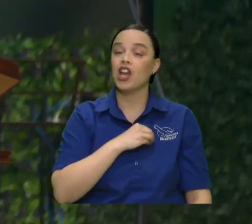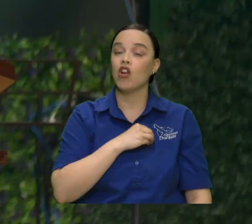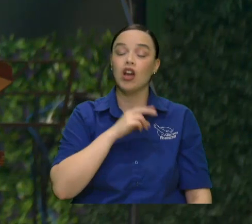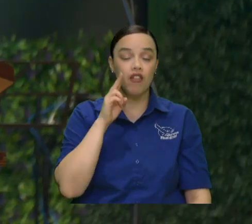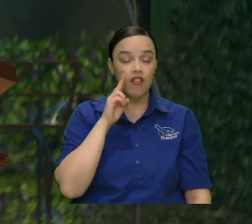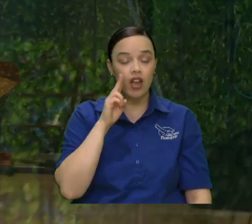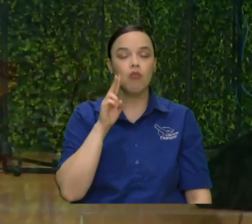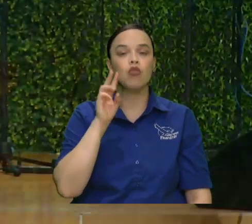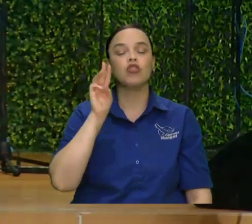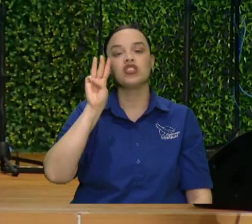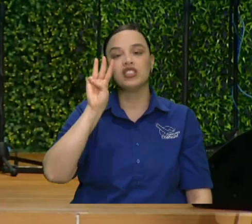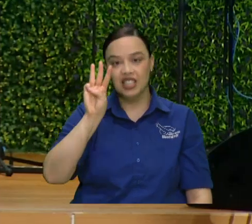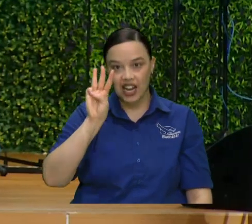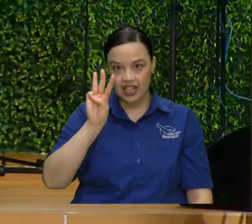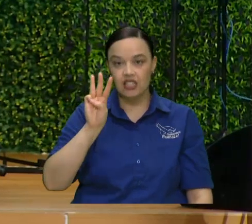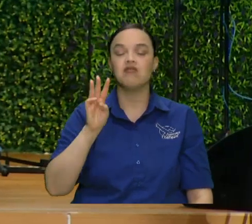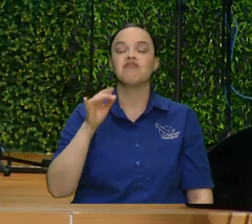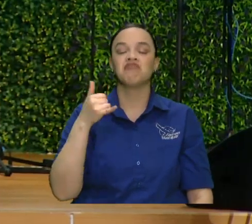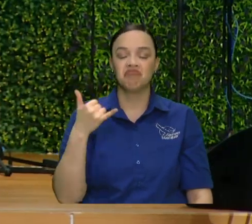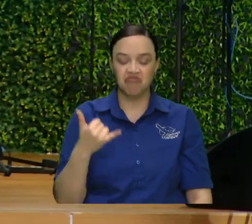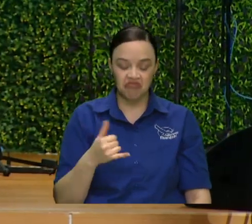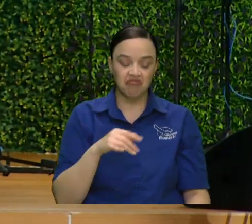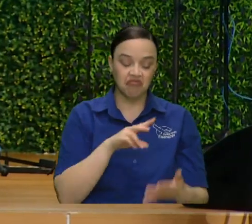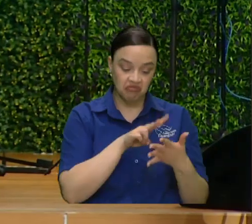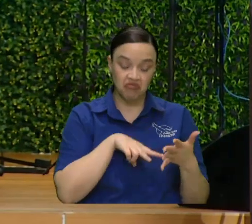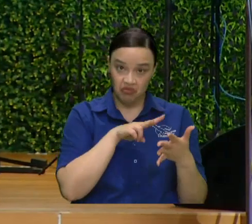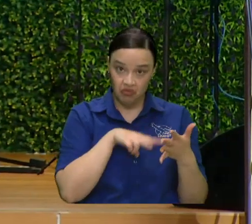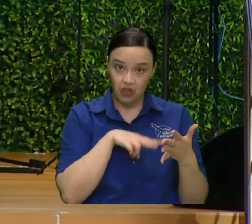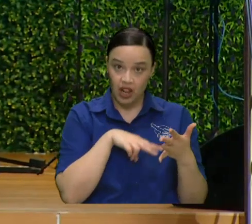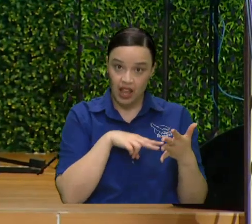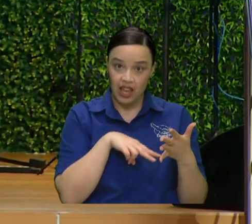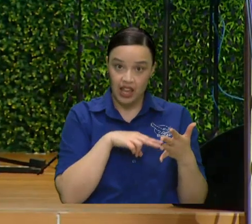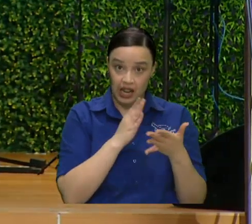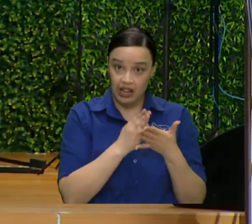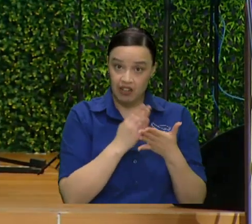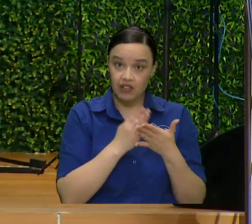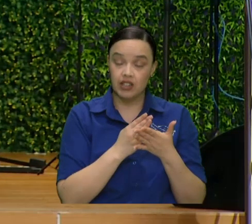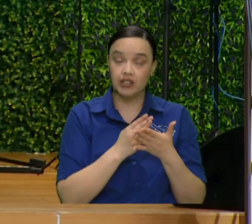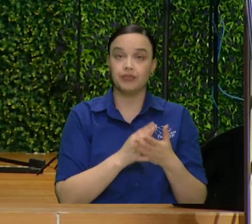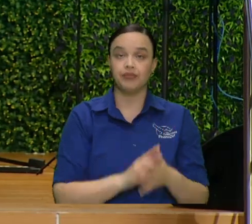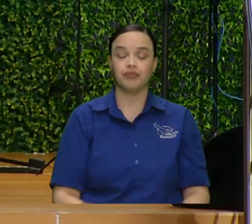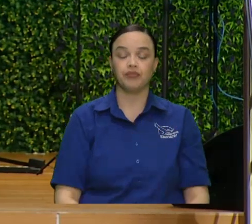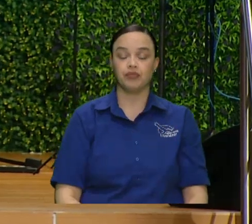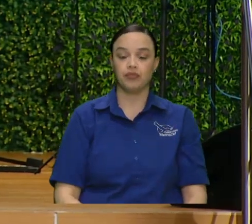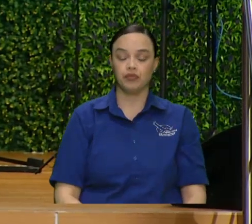que ya se los leí en el texto en el segundo texto que platicamos mire